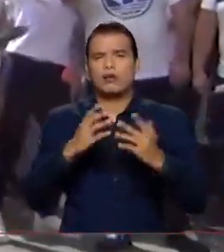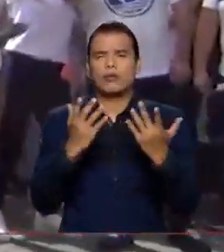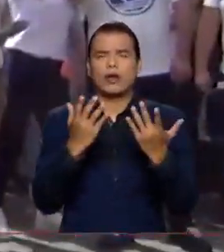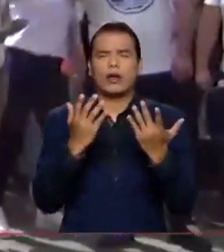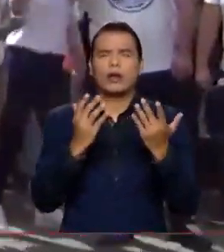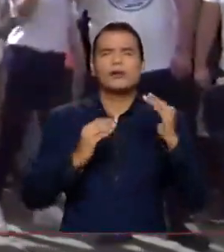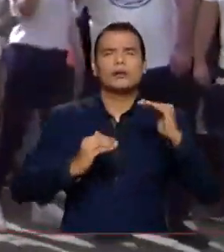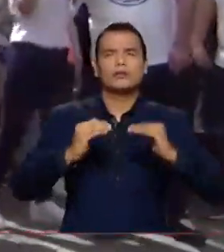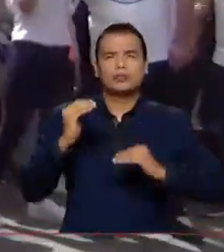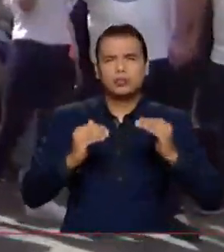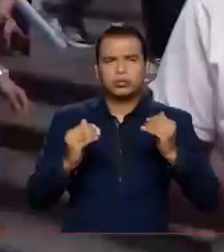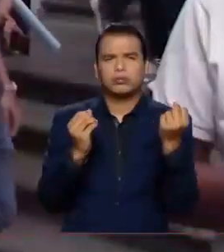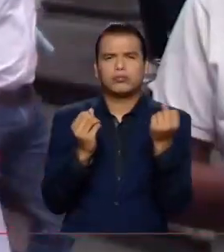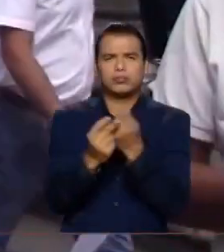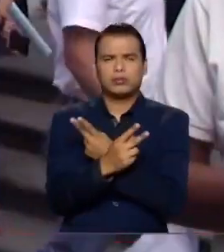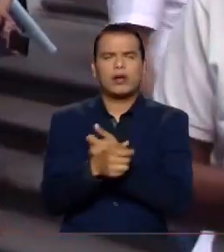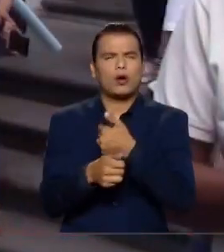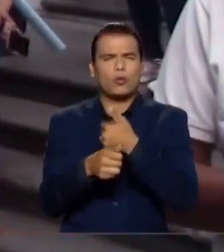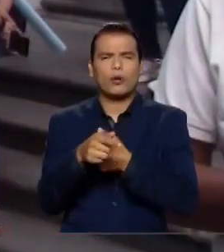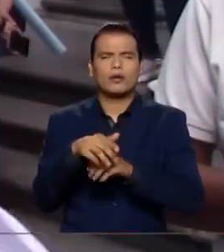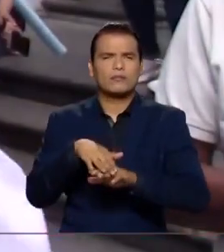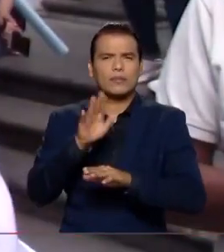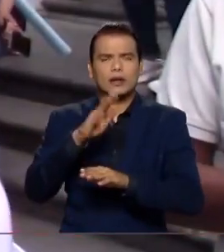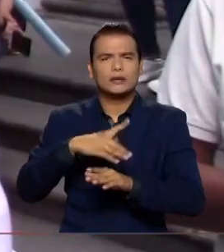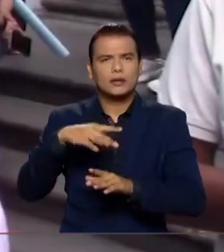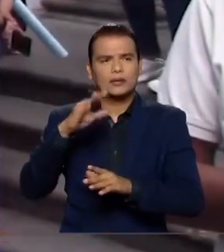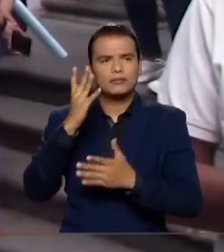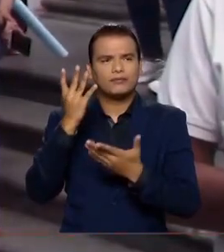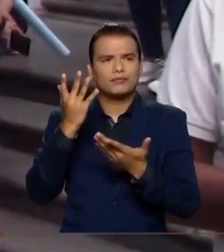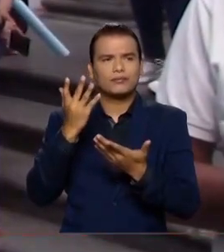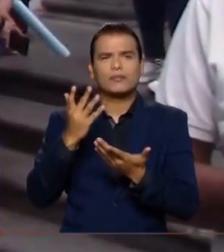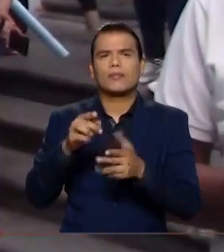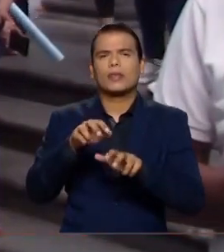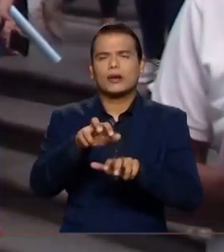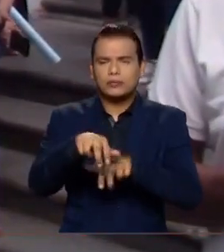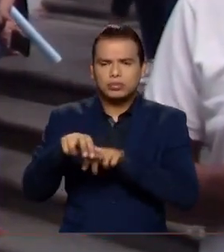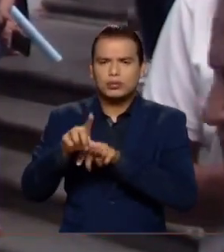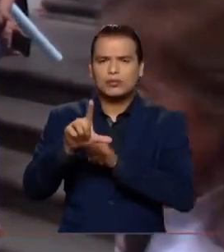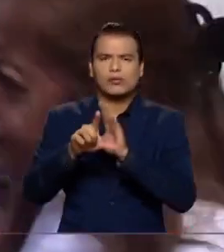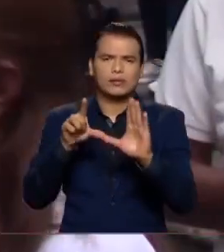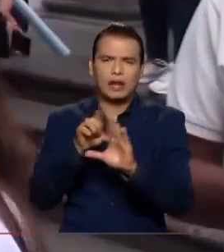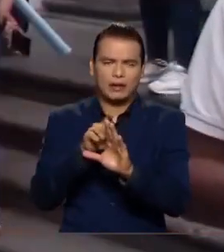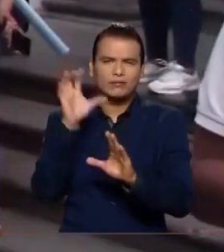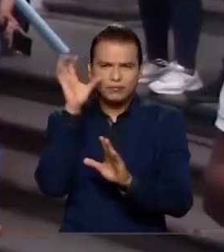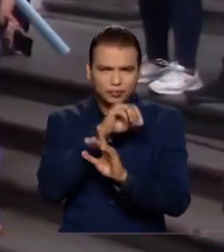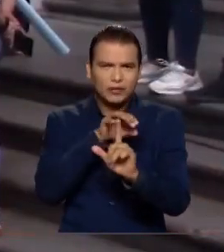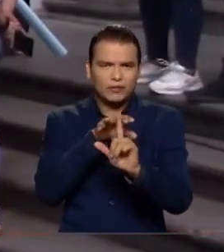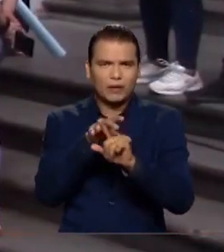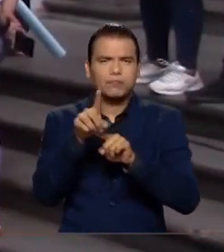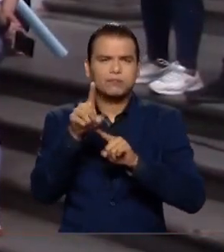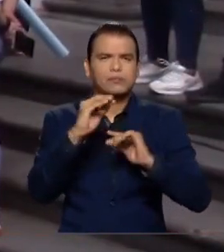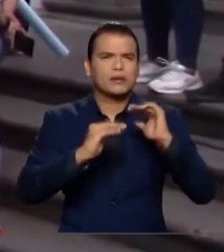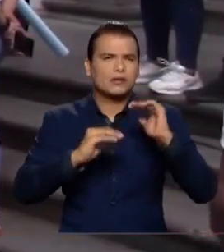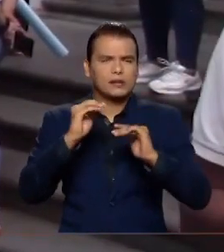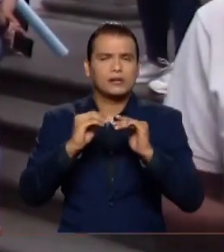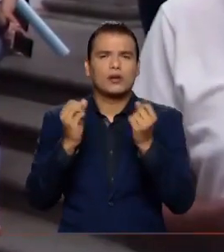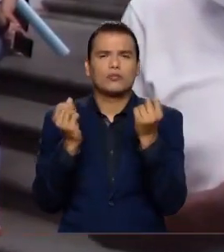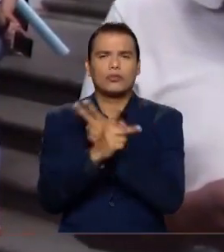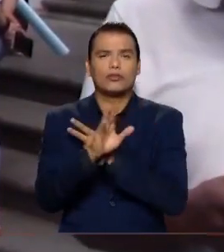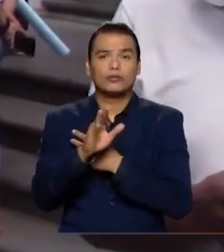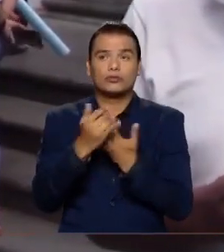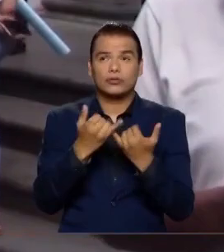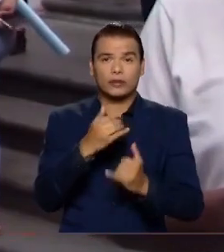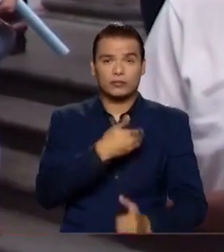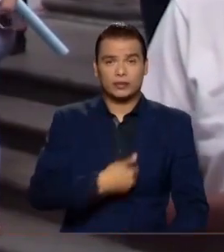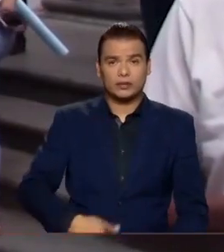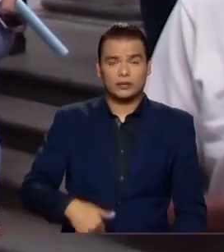cultivos ilícitos. La propuesta del presidente Petro, que ha expresado a nivel nacional e internacional, de avanzar